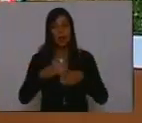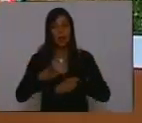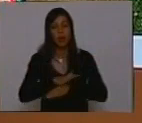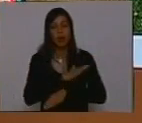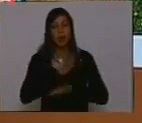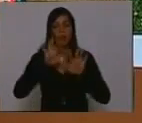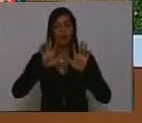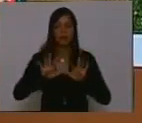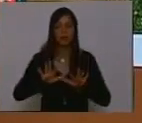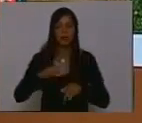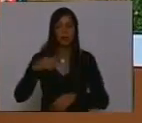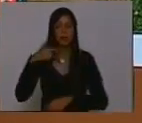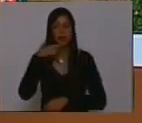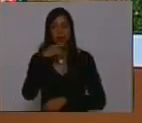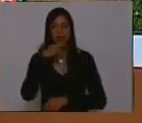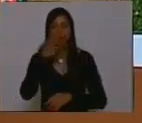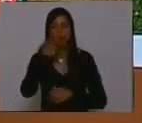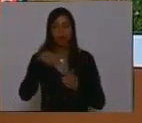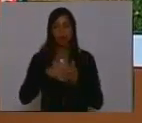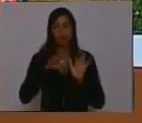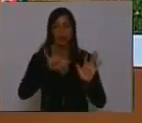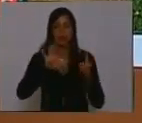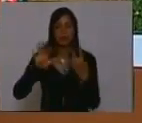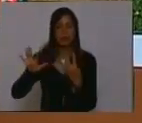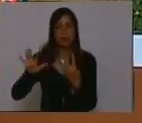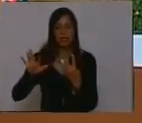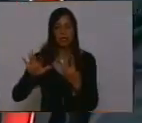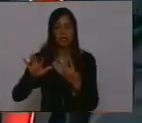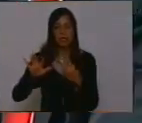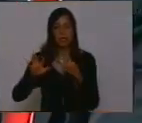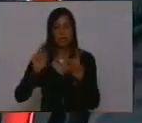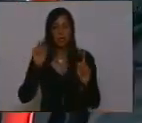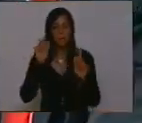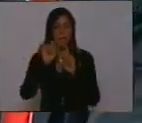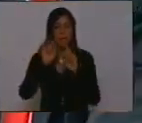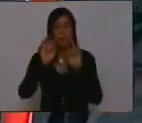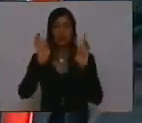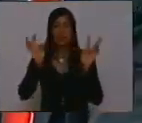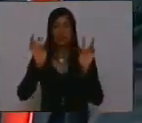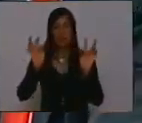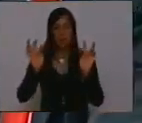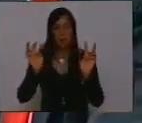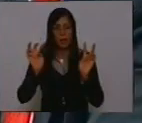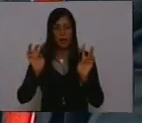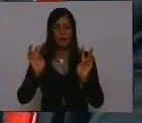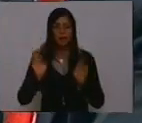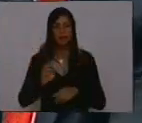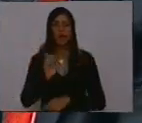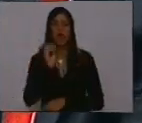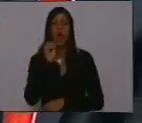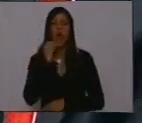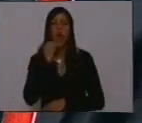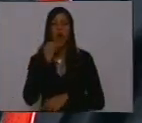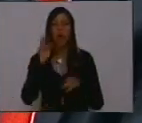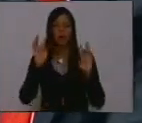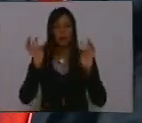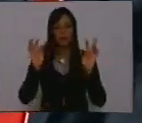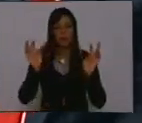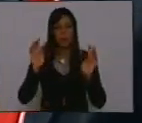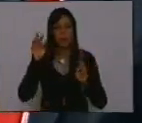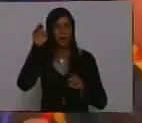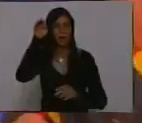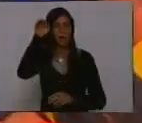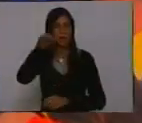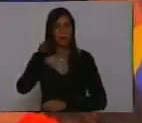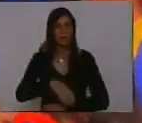10 de octubre de 2017. Punto único, constituyente, capítulo Juventud y Futuro. Es todo, presidente Elvis